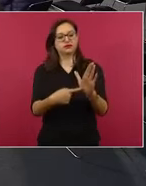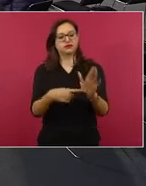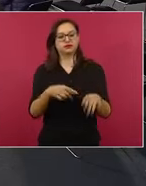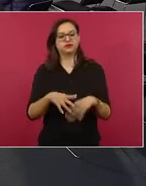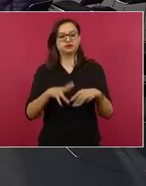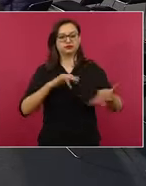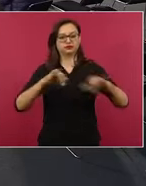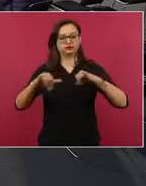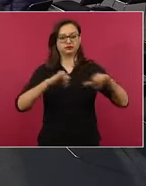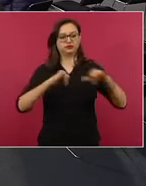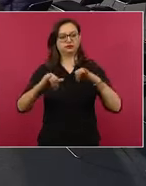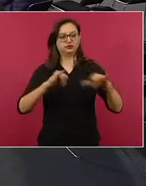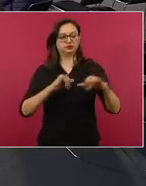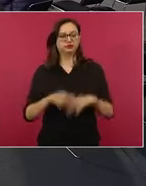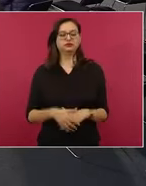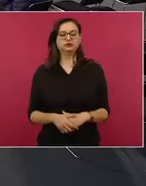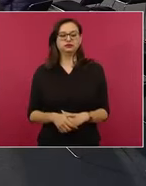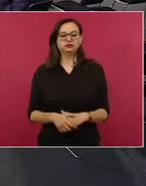El planito que te di.